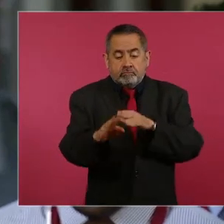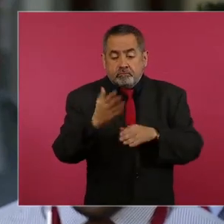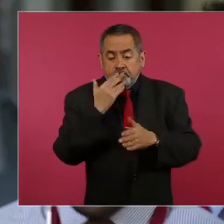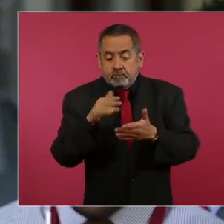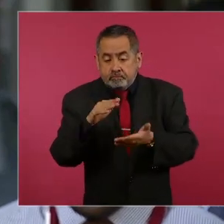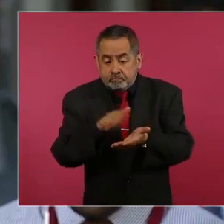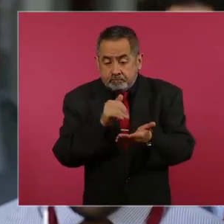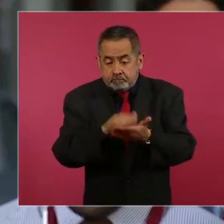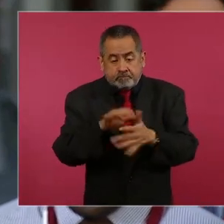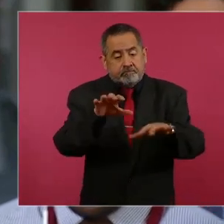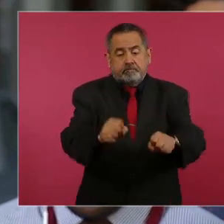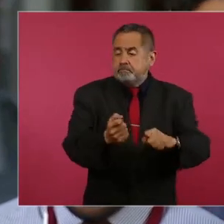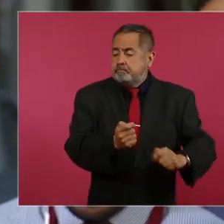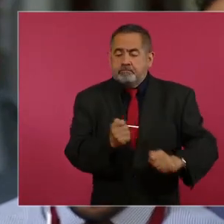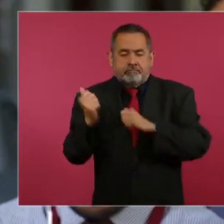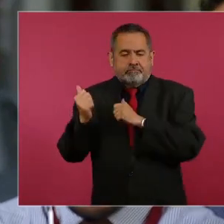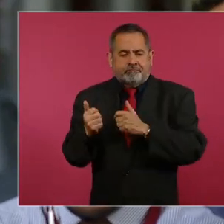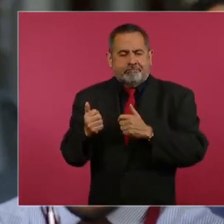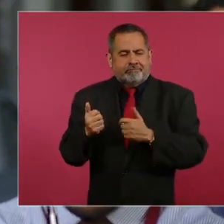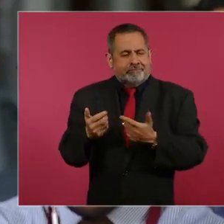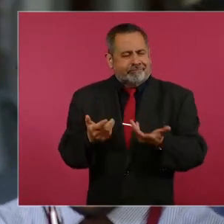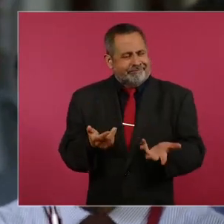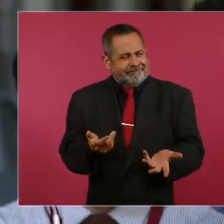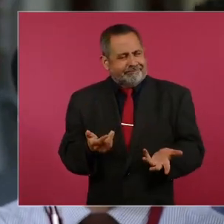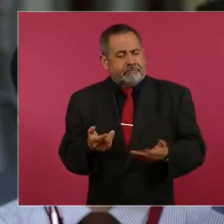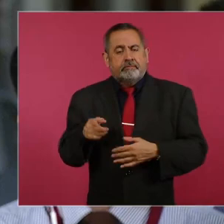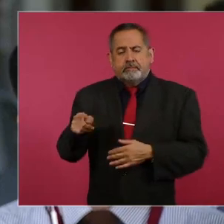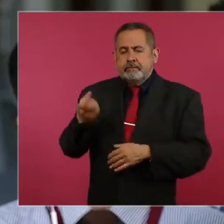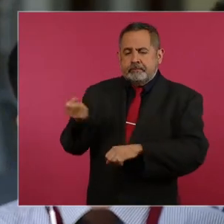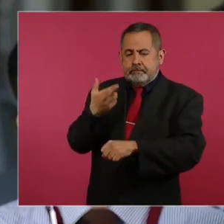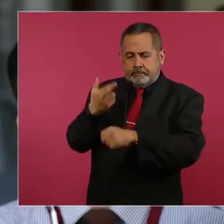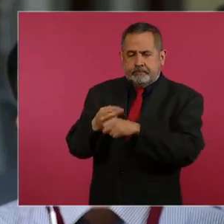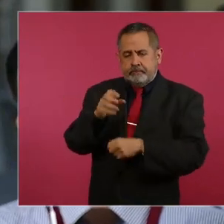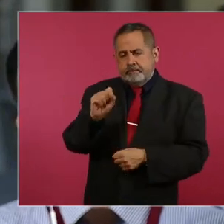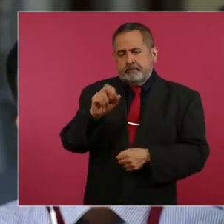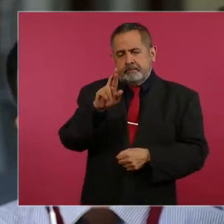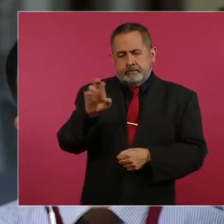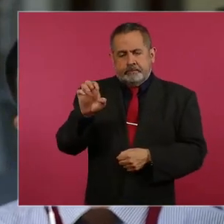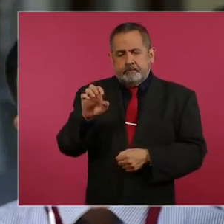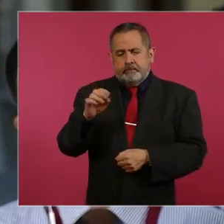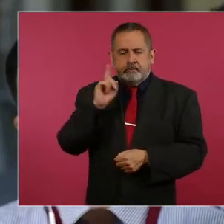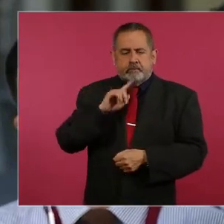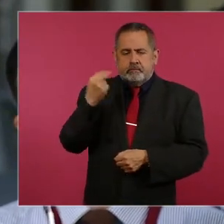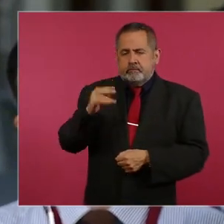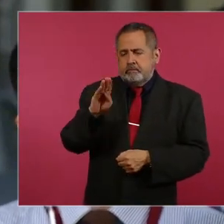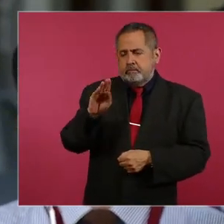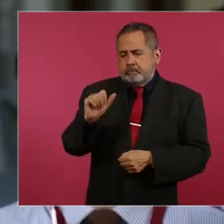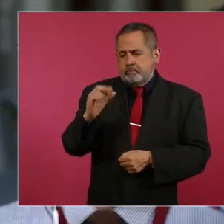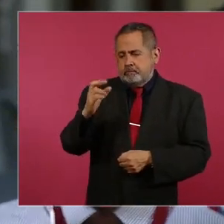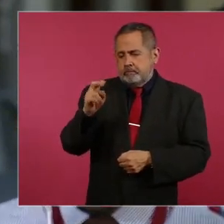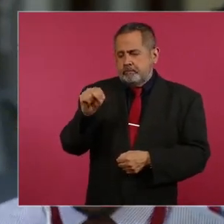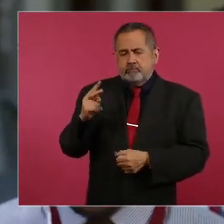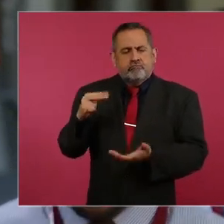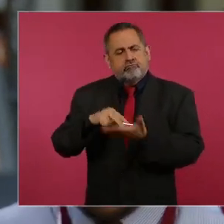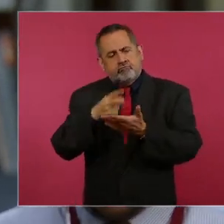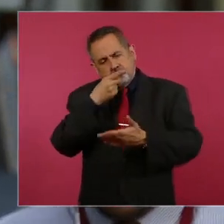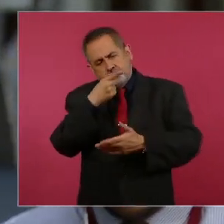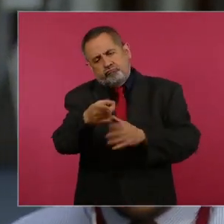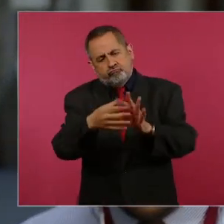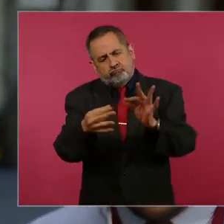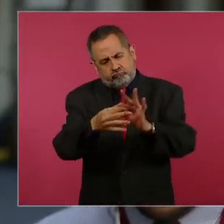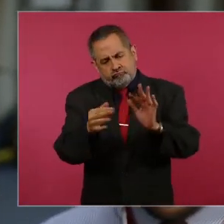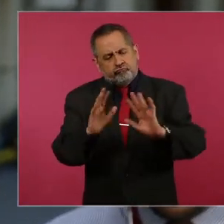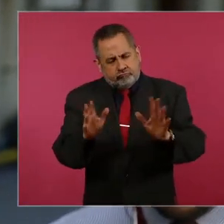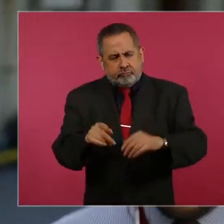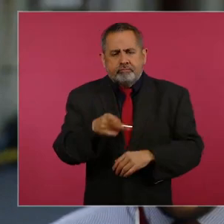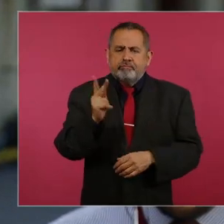en ese territorio y que obviamente ya la secretaria Bárcena de Relaciones Exteriores fijó postura, pero sí me gustaría escuchar su postura y también